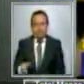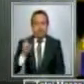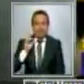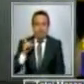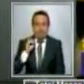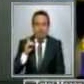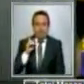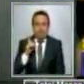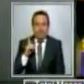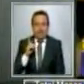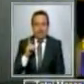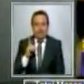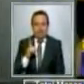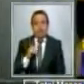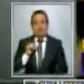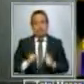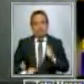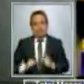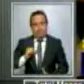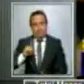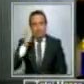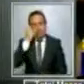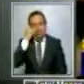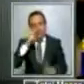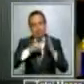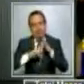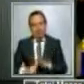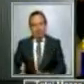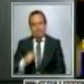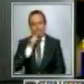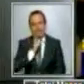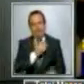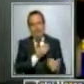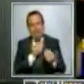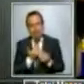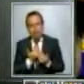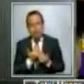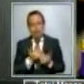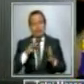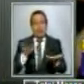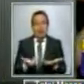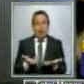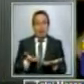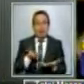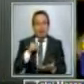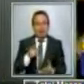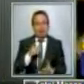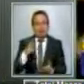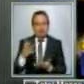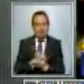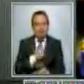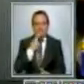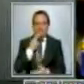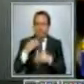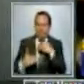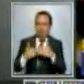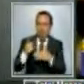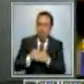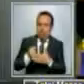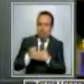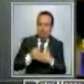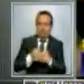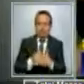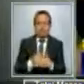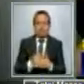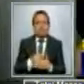discapacidad que sufren la incomprensión y la falta de apoyo y que aún así logran llevar una vida plena